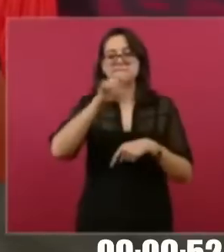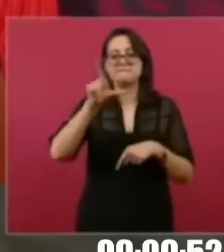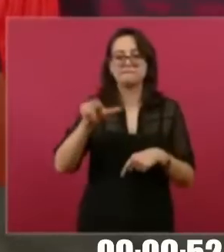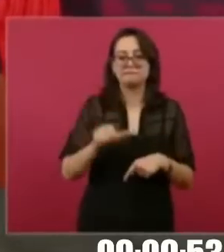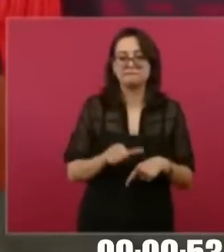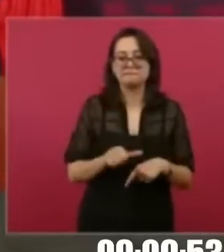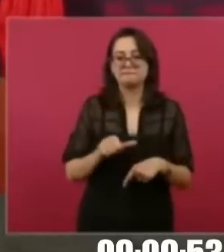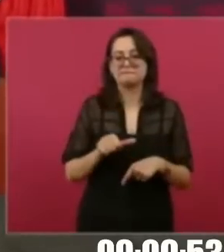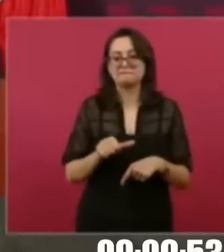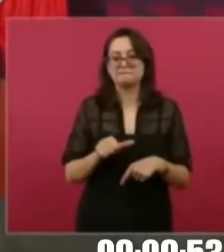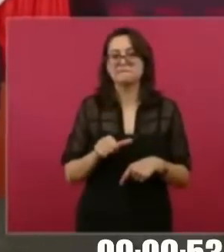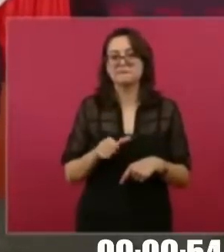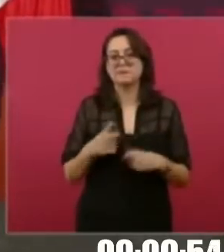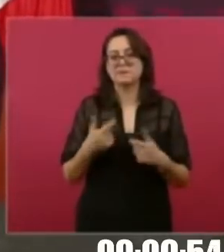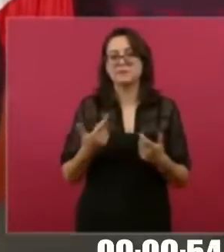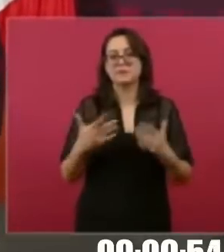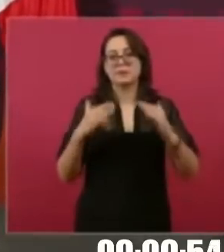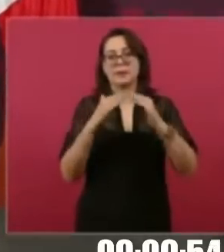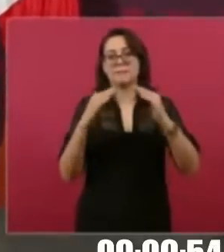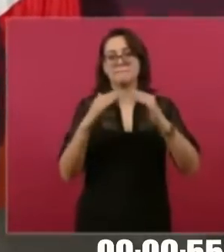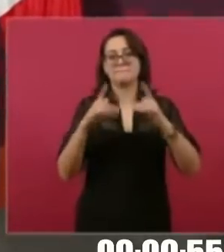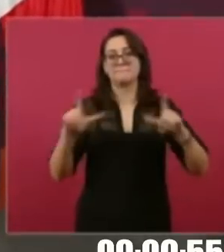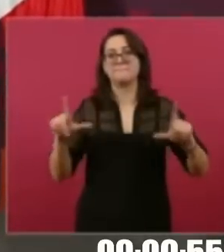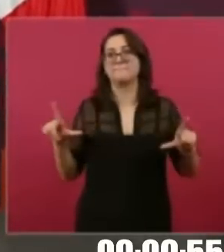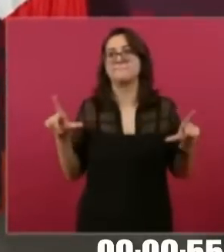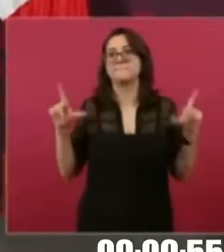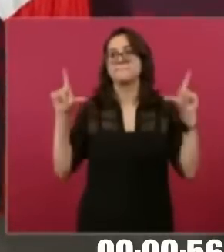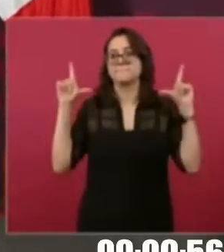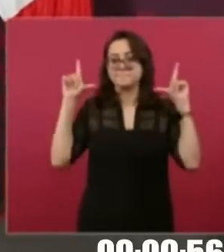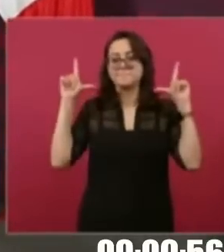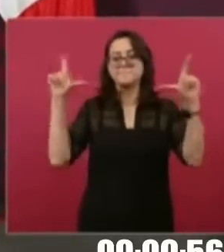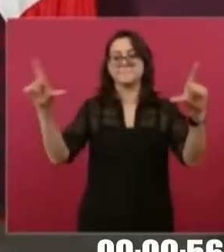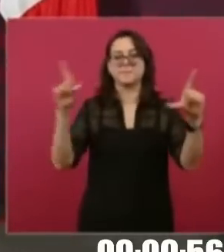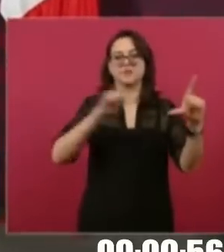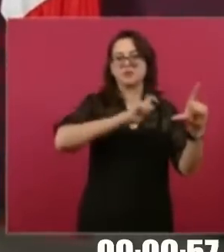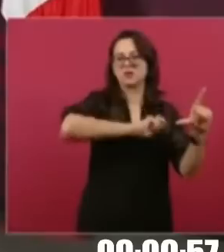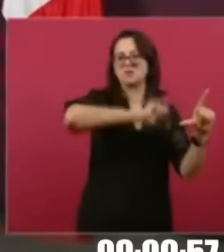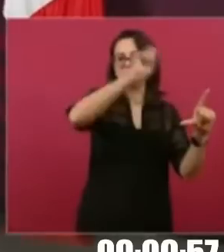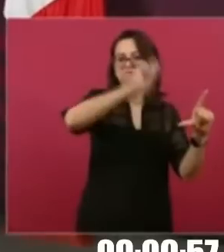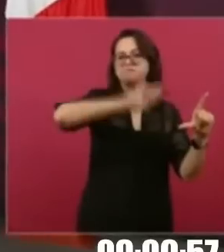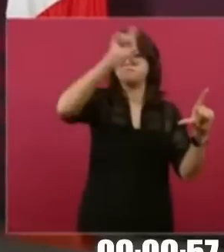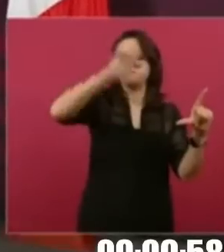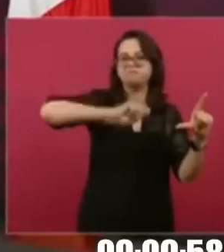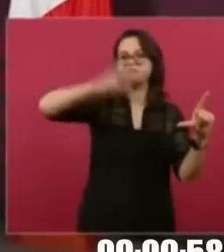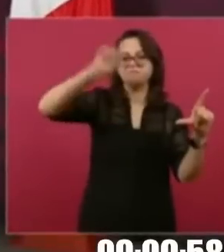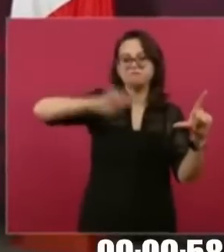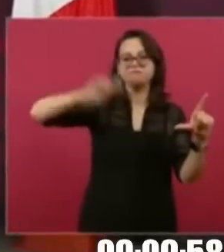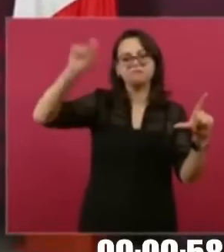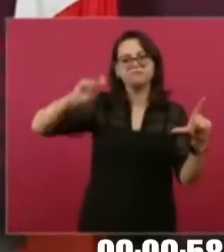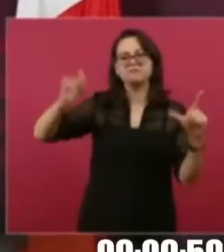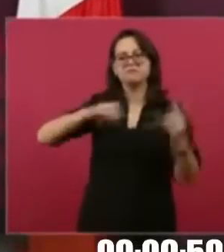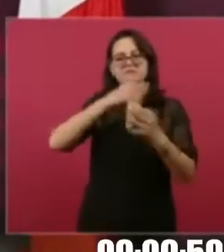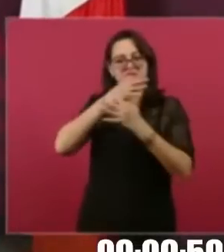del patio de la casa del estudiante tabasqueño expresando nuestro repudio